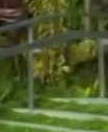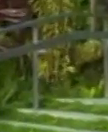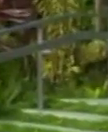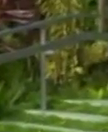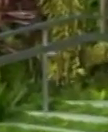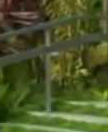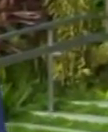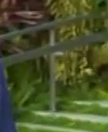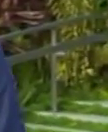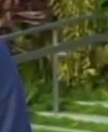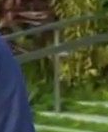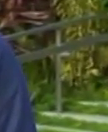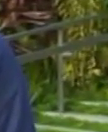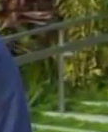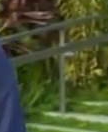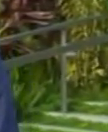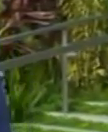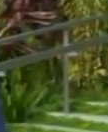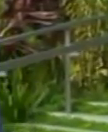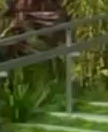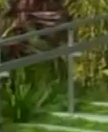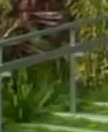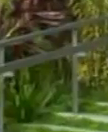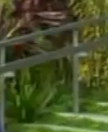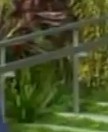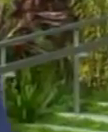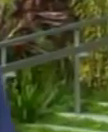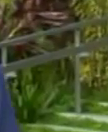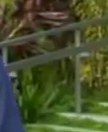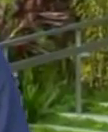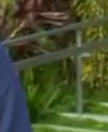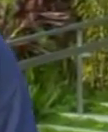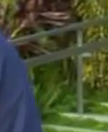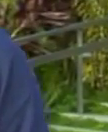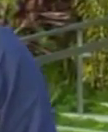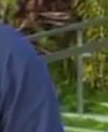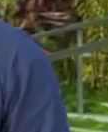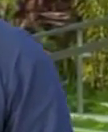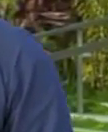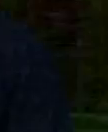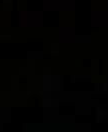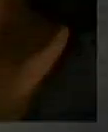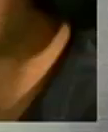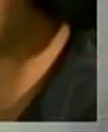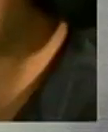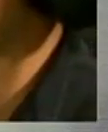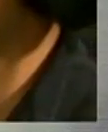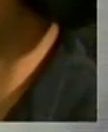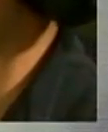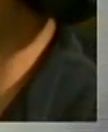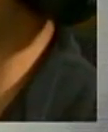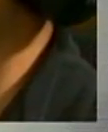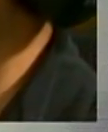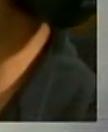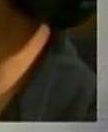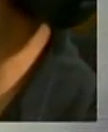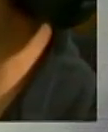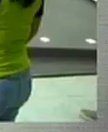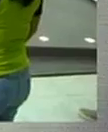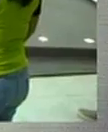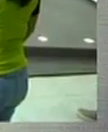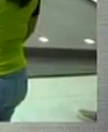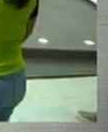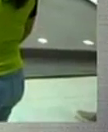Hoy en el Comité Defensor del Televidente estamos reflexionando en torno a los mecanismos, a las herramientas que tiene la población con limitación